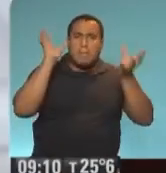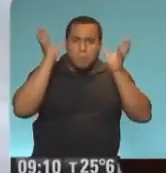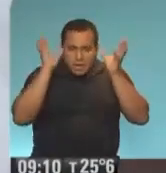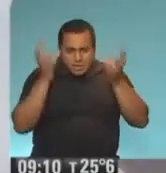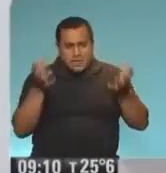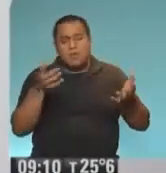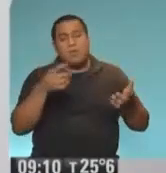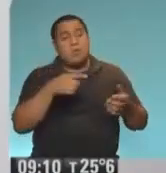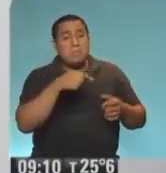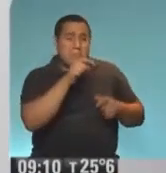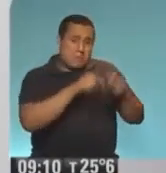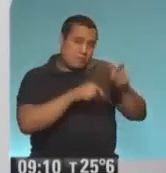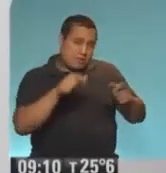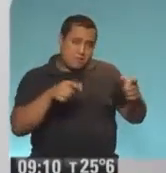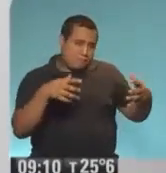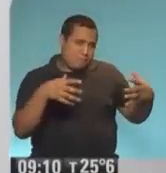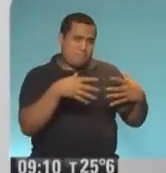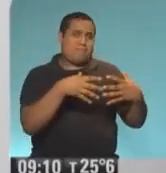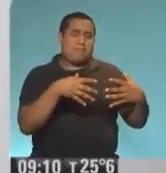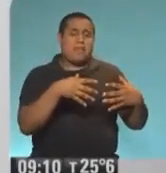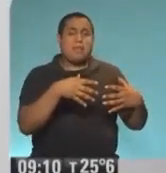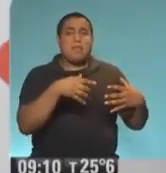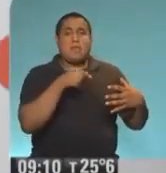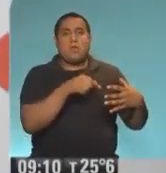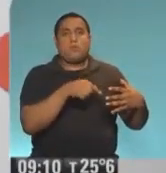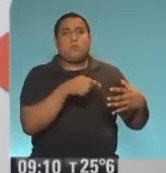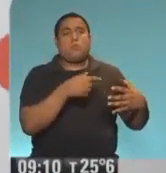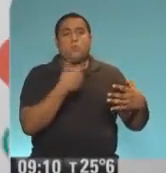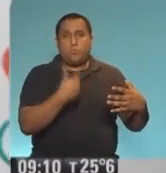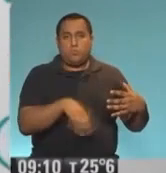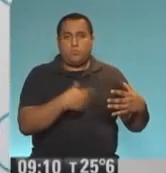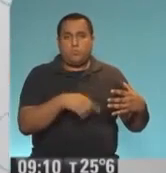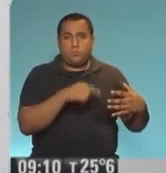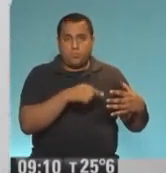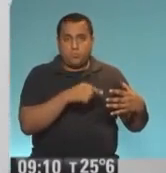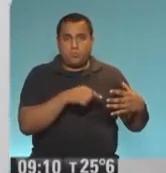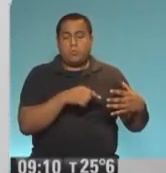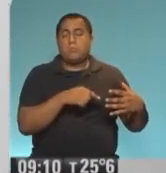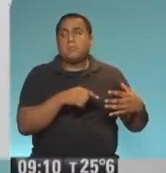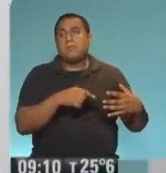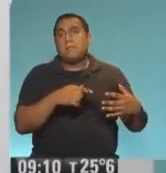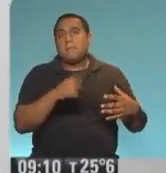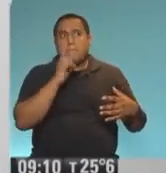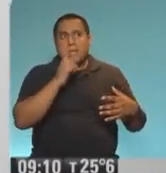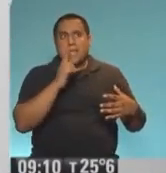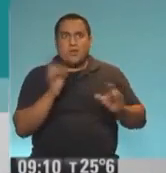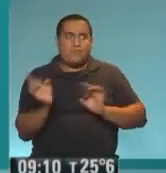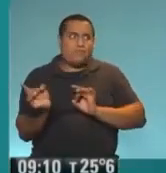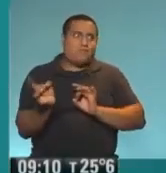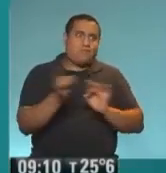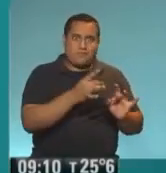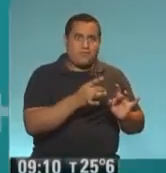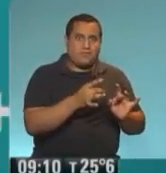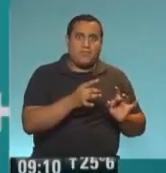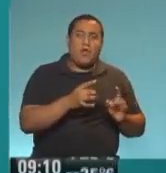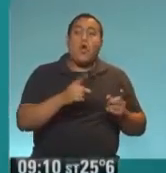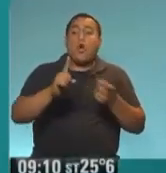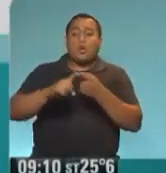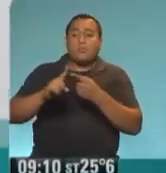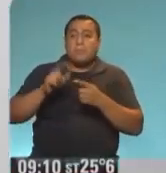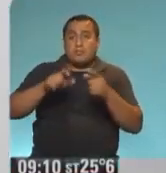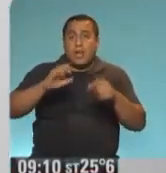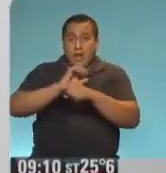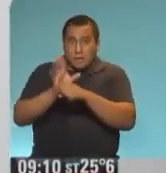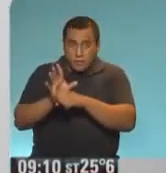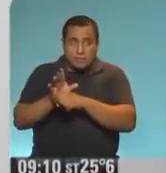ambulancieros, en fin, la gente que puede tener guardias, los que pueden tener contacto o han tenido contacto en este tiempo,